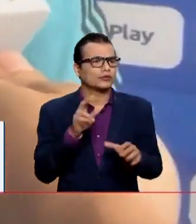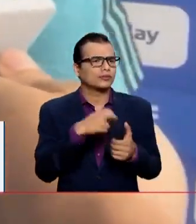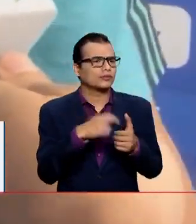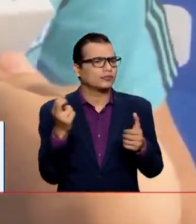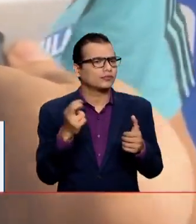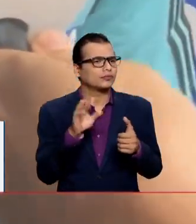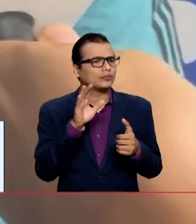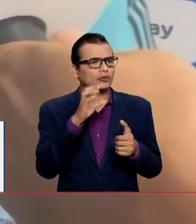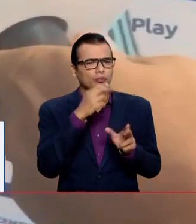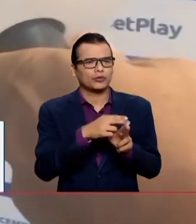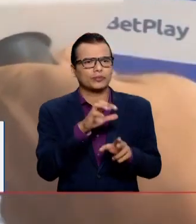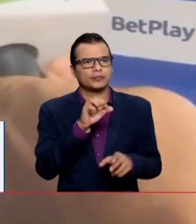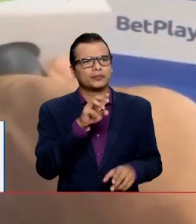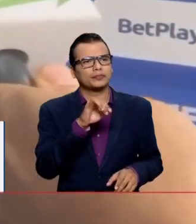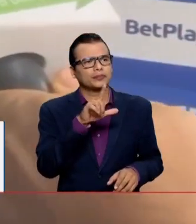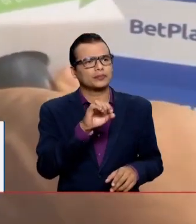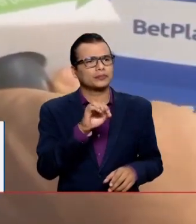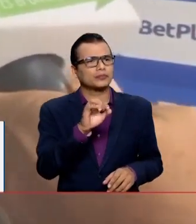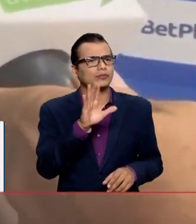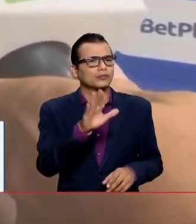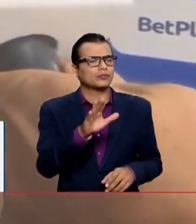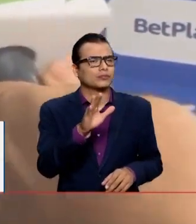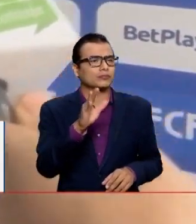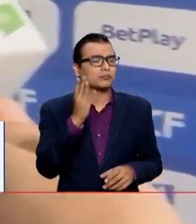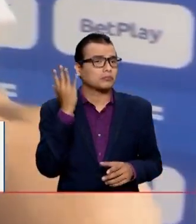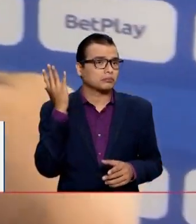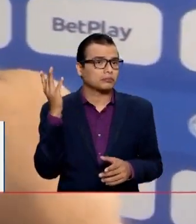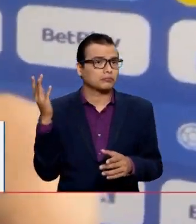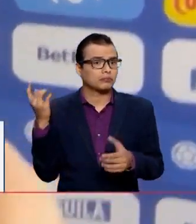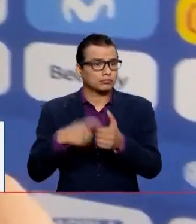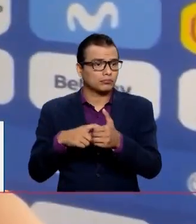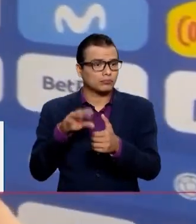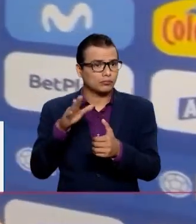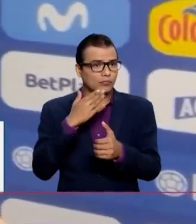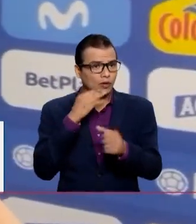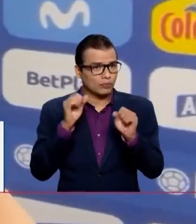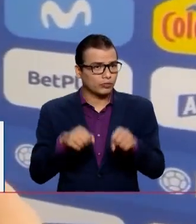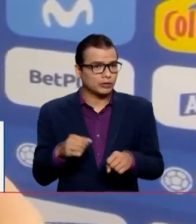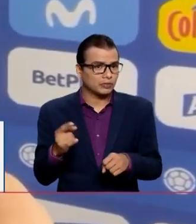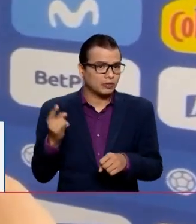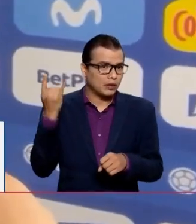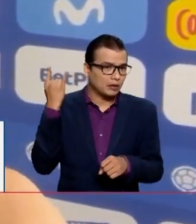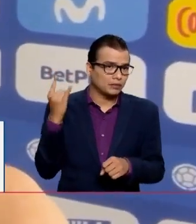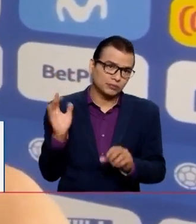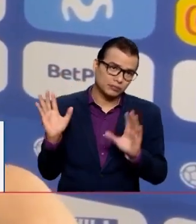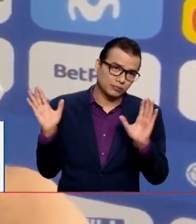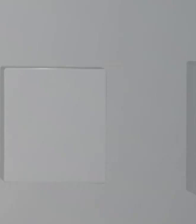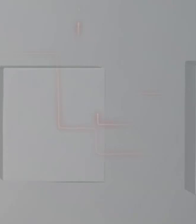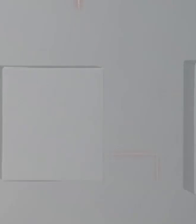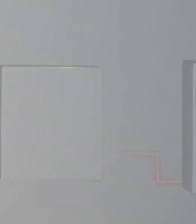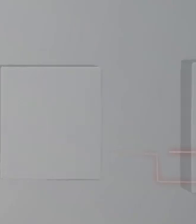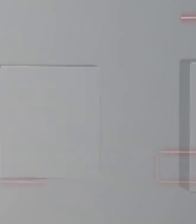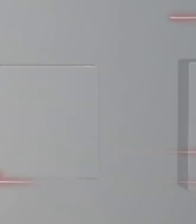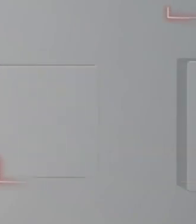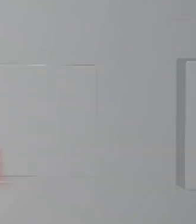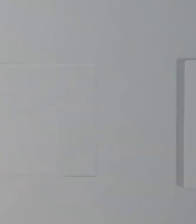de de Camilo que que entres como alternativa importante bueno Llegará el momento y será